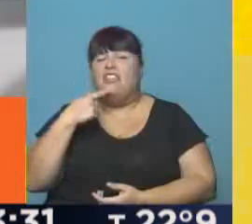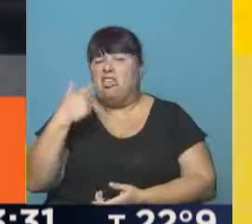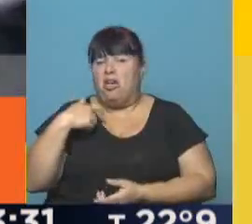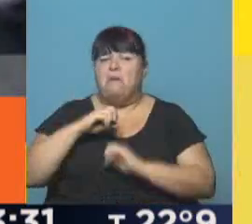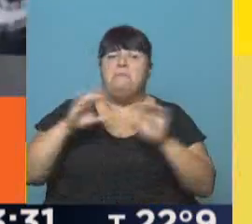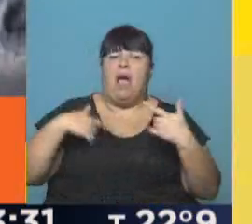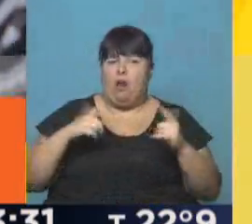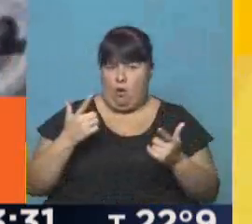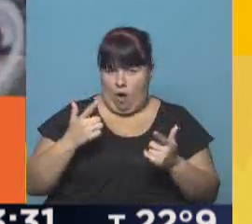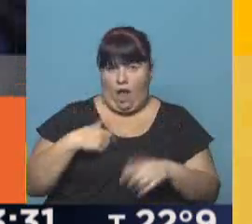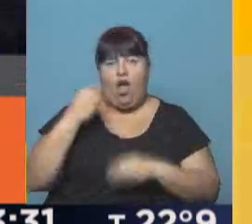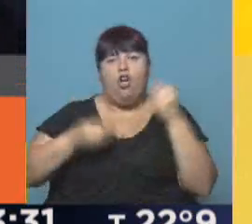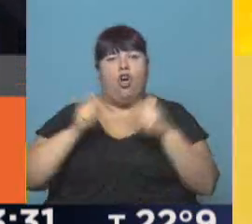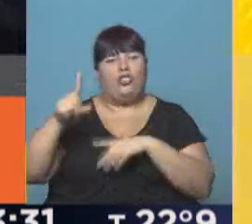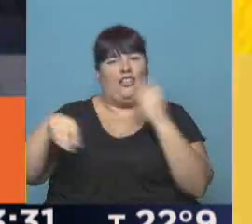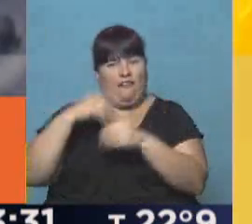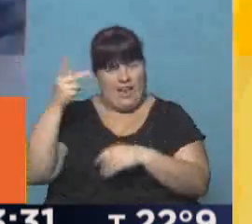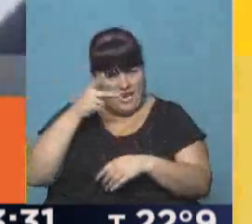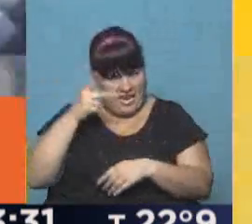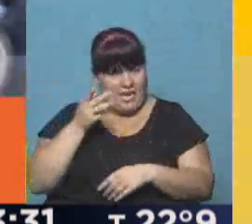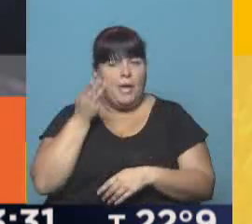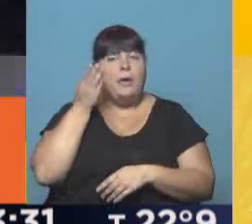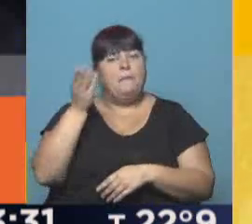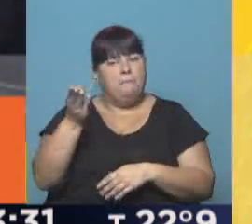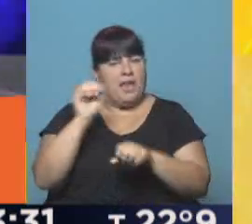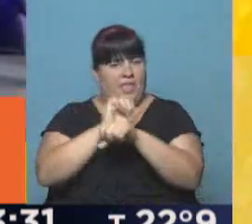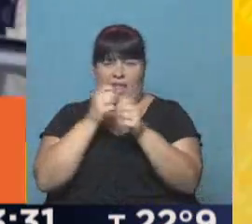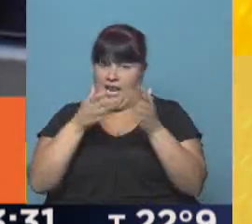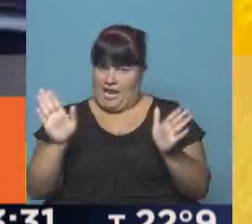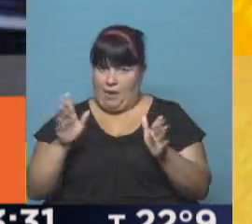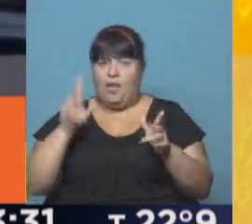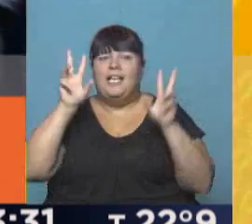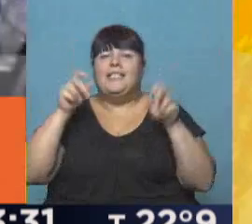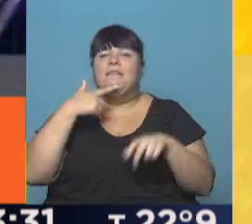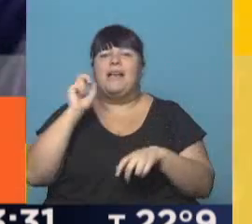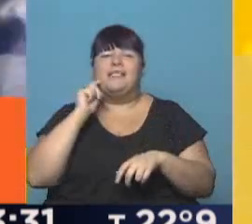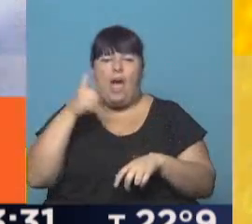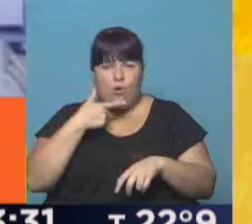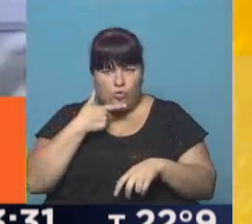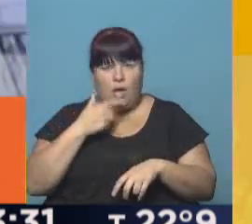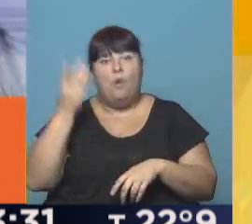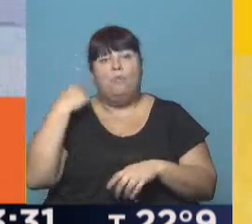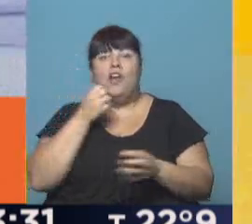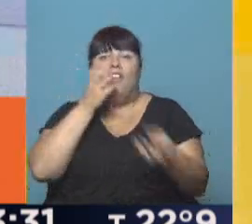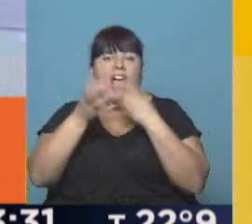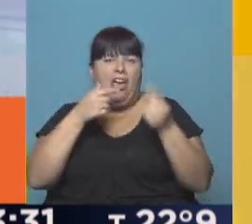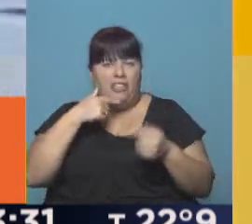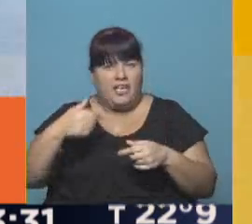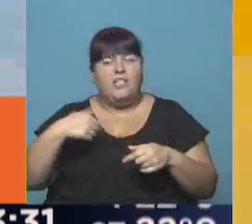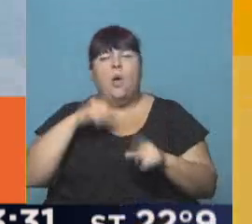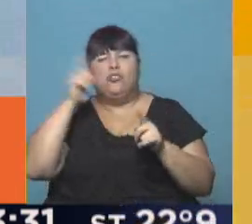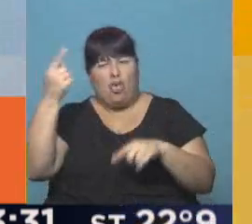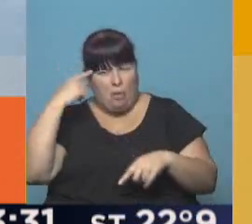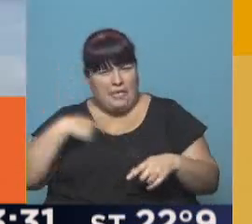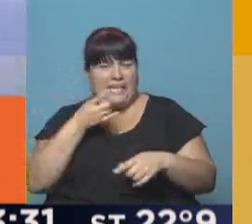cometió delito. El contador de la familia Kirchner solicitó su excarcelación en la causa Los Sauces, luego de declarar que fue tratado como